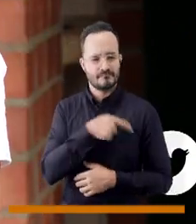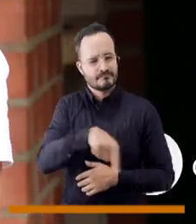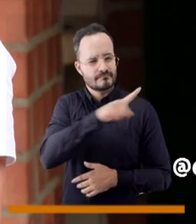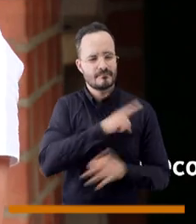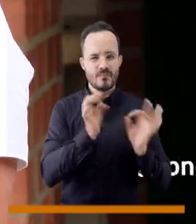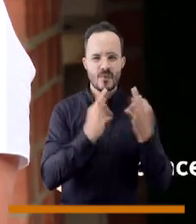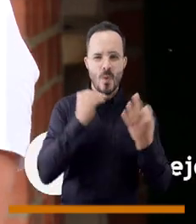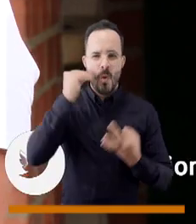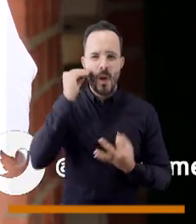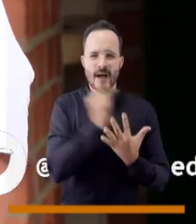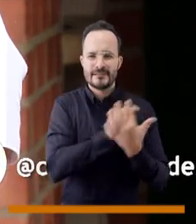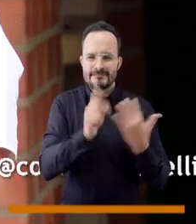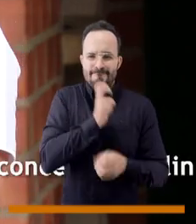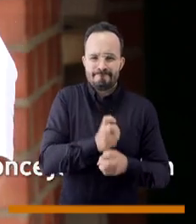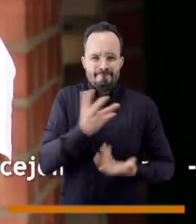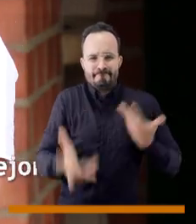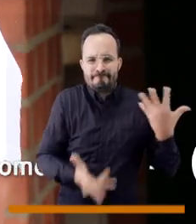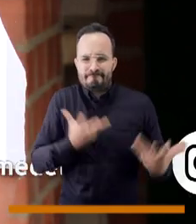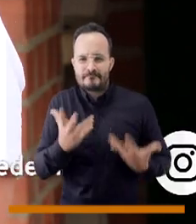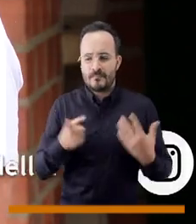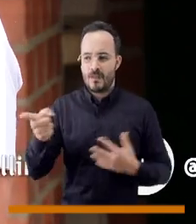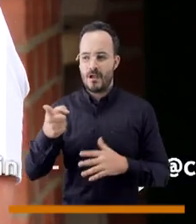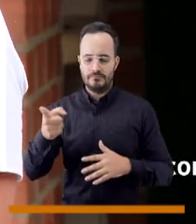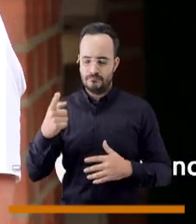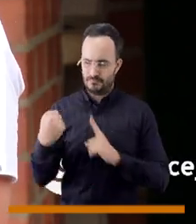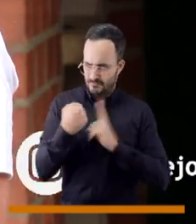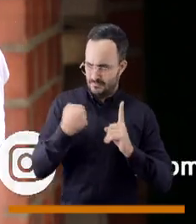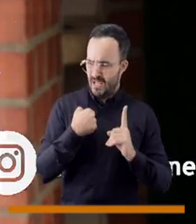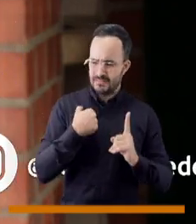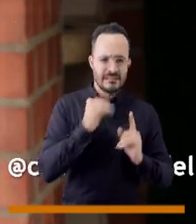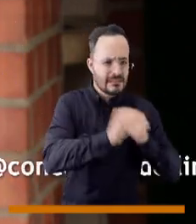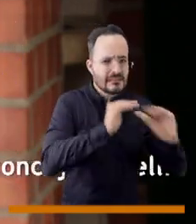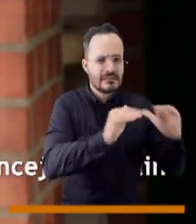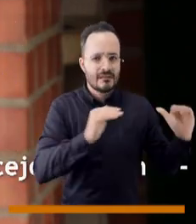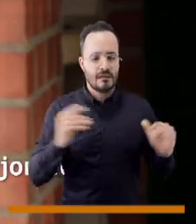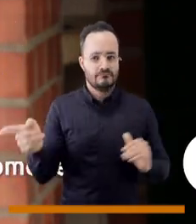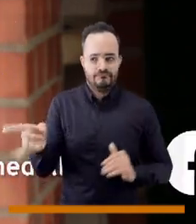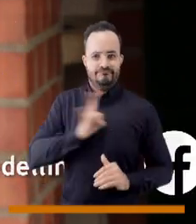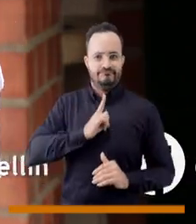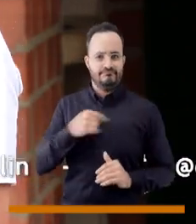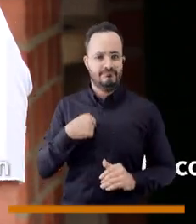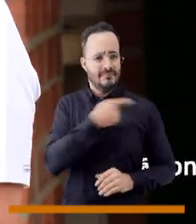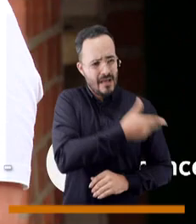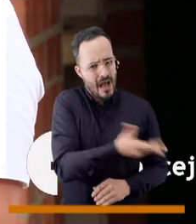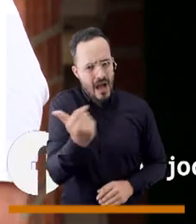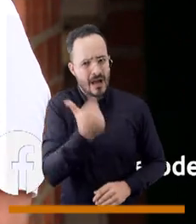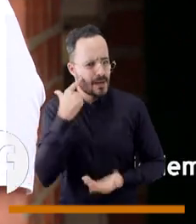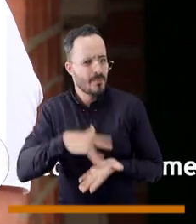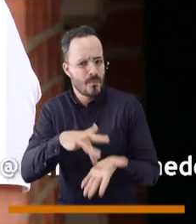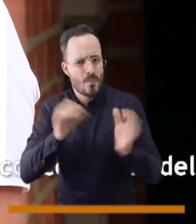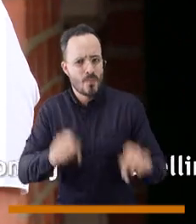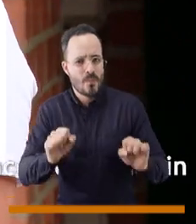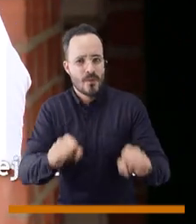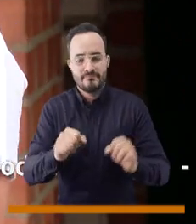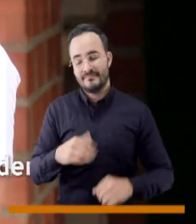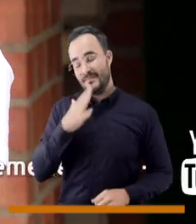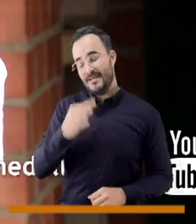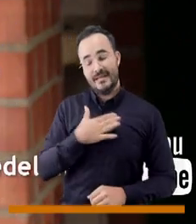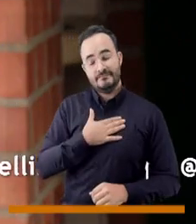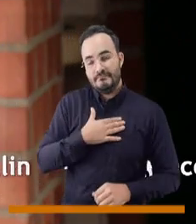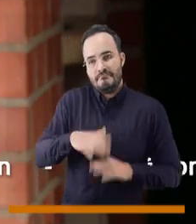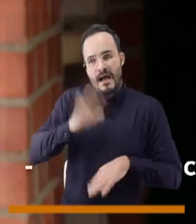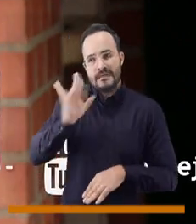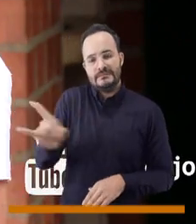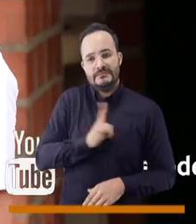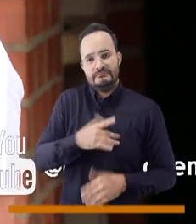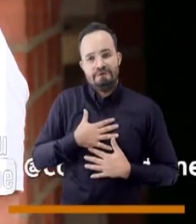muchas familias que muchas veces les da temor, que no están preparados o que por ende no han tenido la oportunidad de estar y participar. Entonces yo creo que